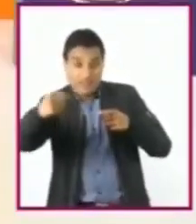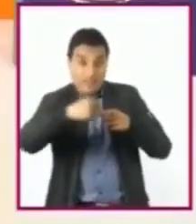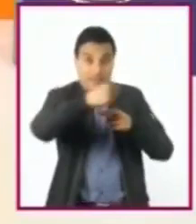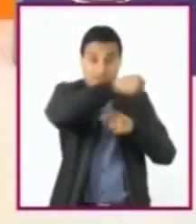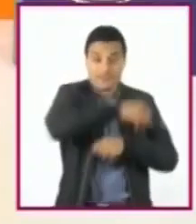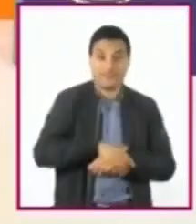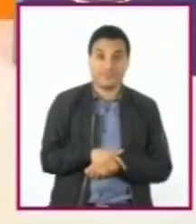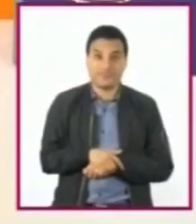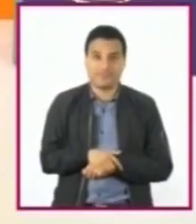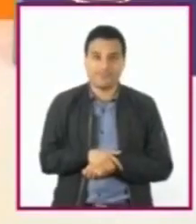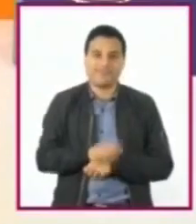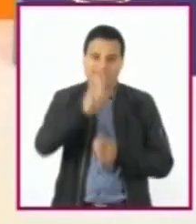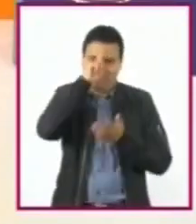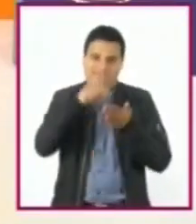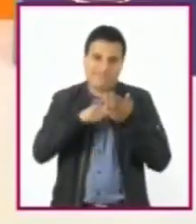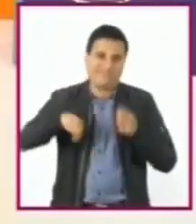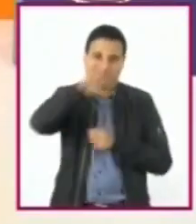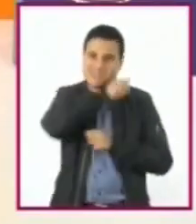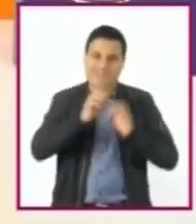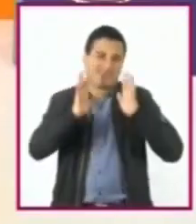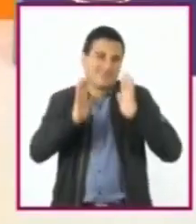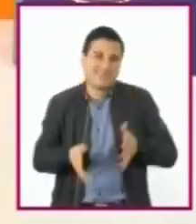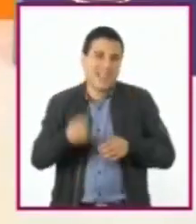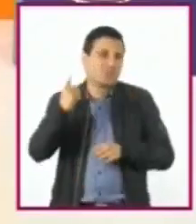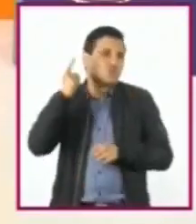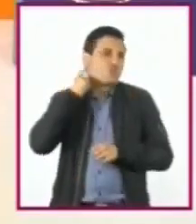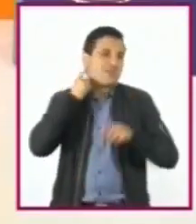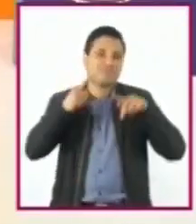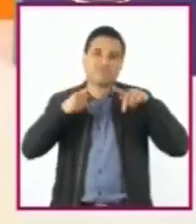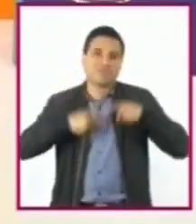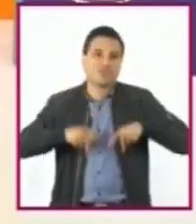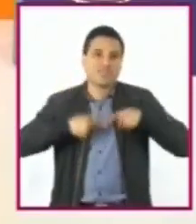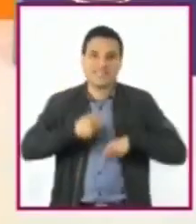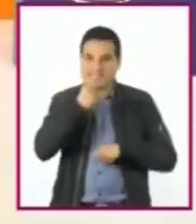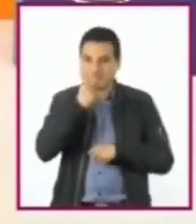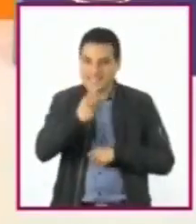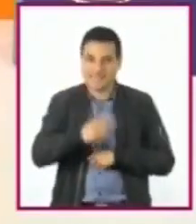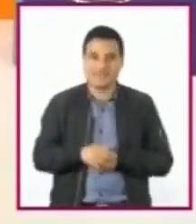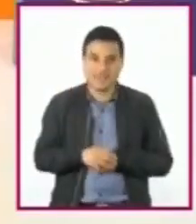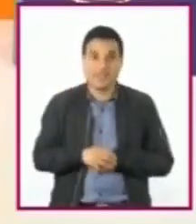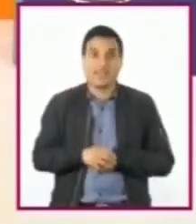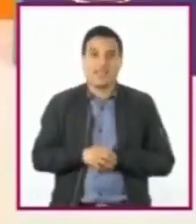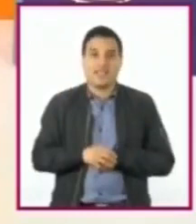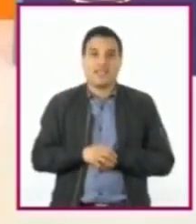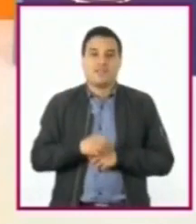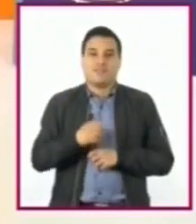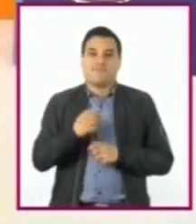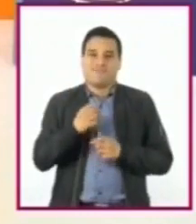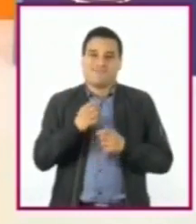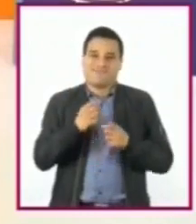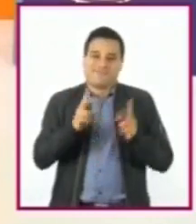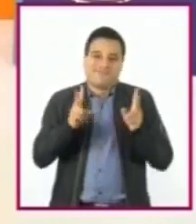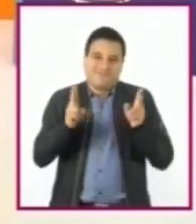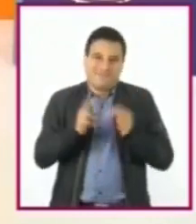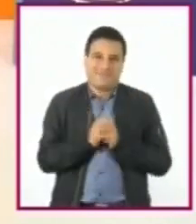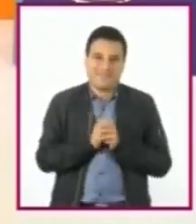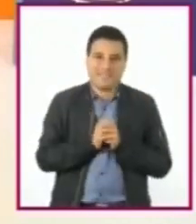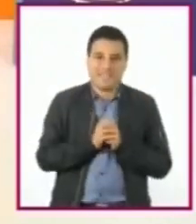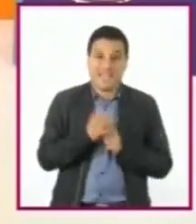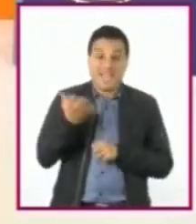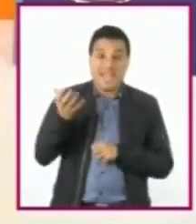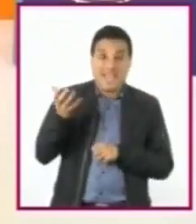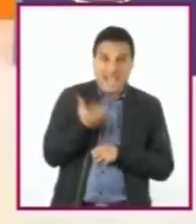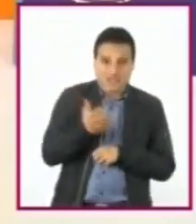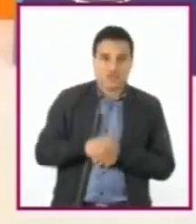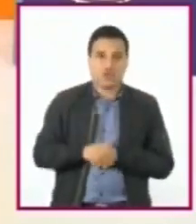en más de una ocasión han escuchado la popular frase "hecho la mocha". Pues les cuento que surgió en esta